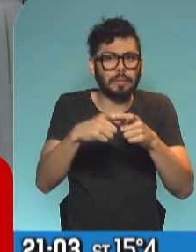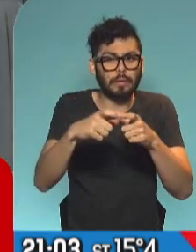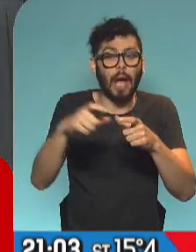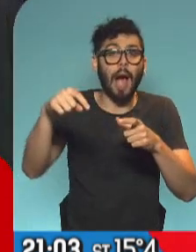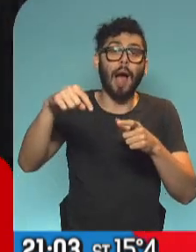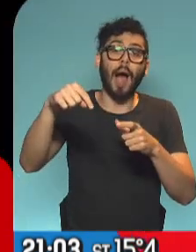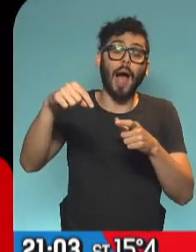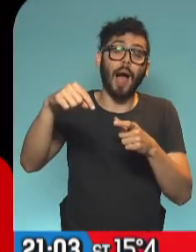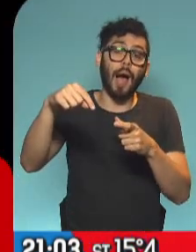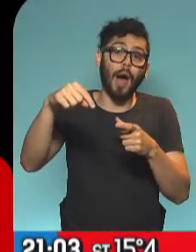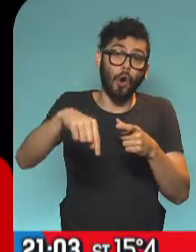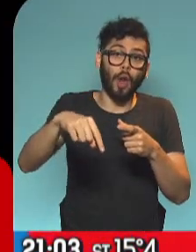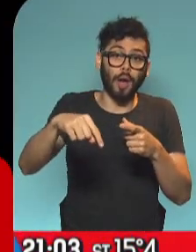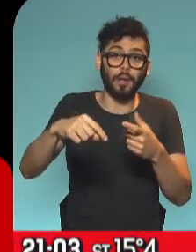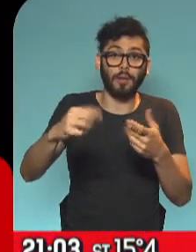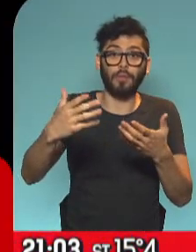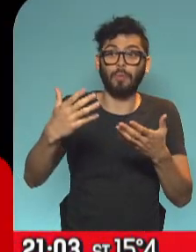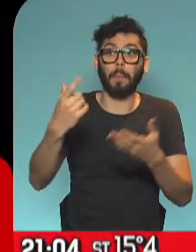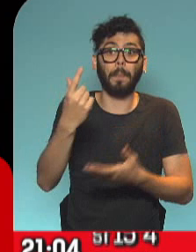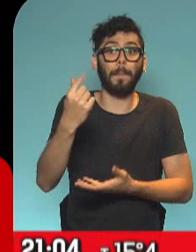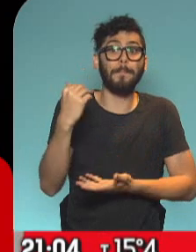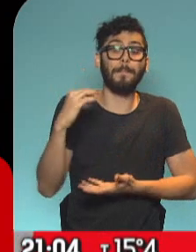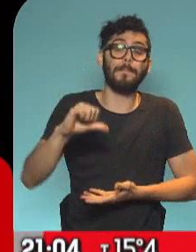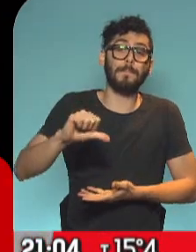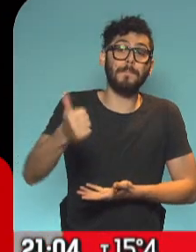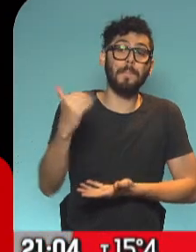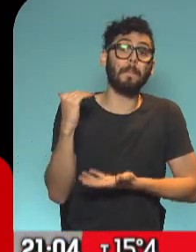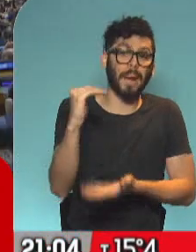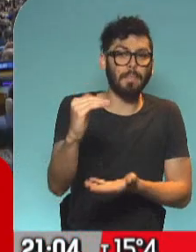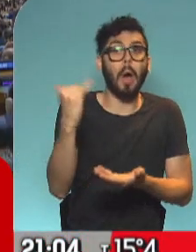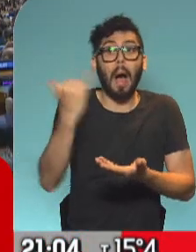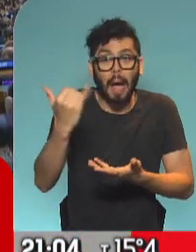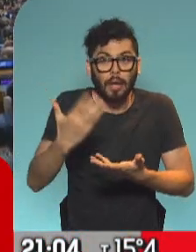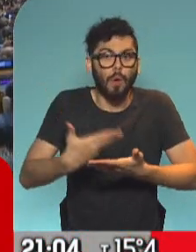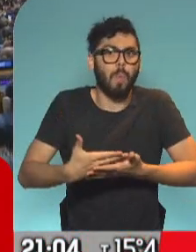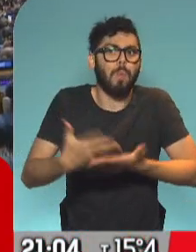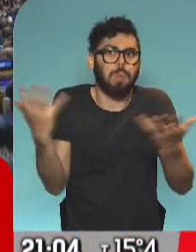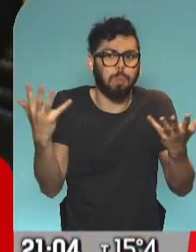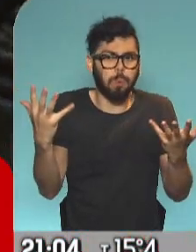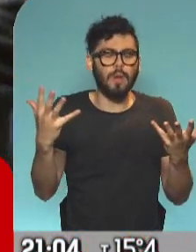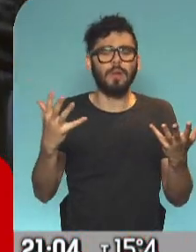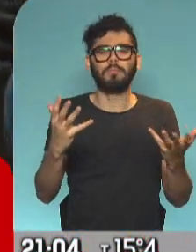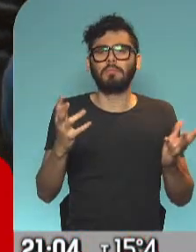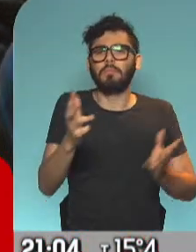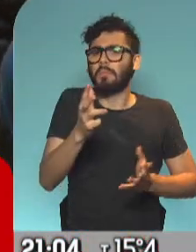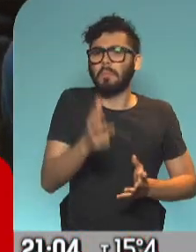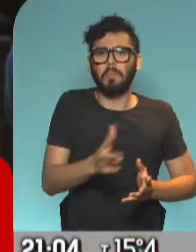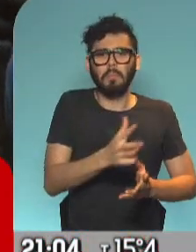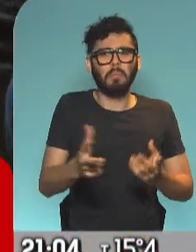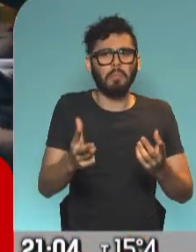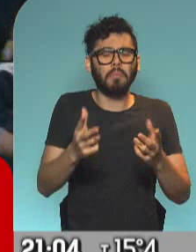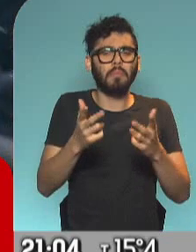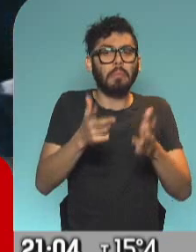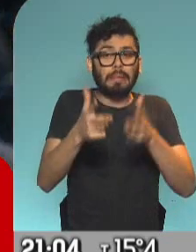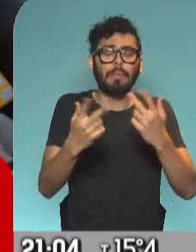finalmente, como es, va a estar muy premiado, etc. Él no reconoce más que lo que ya hace 10